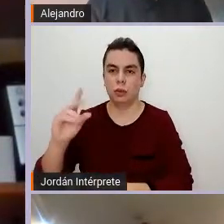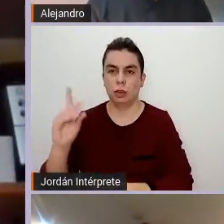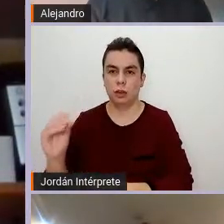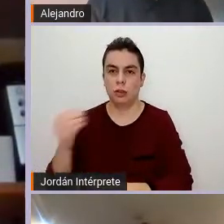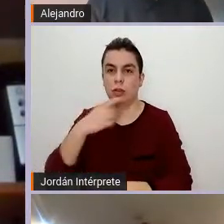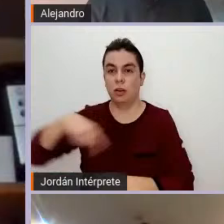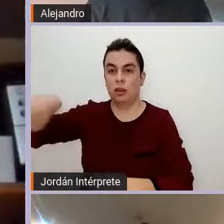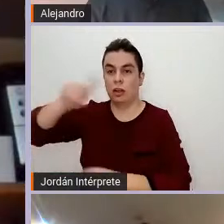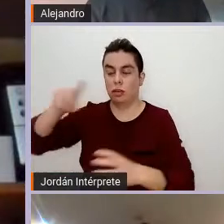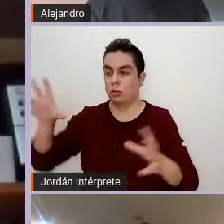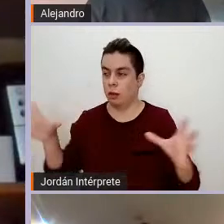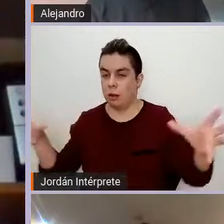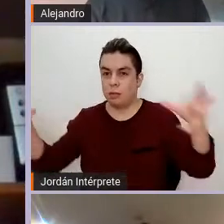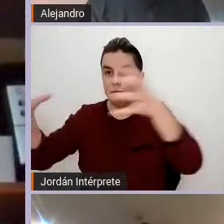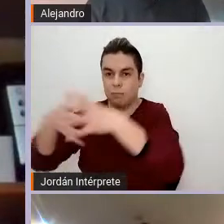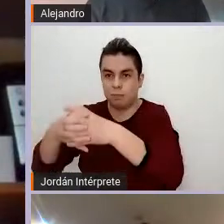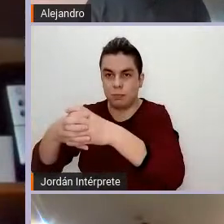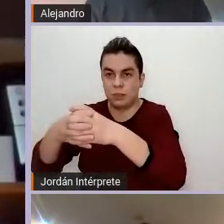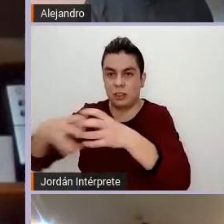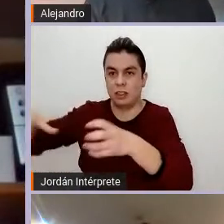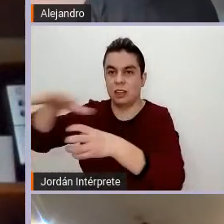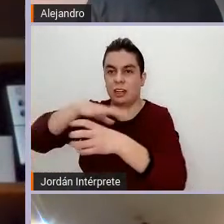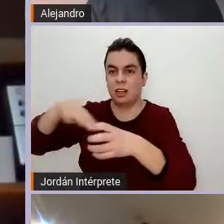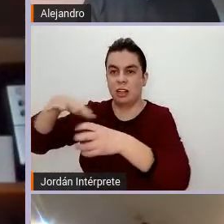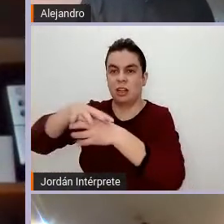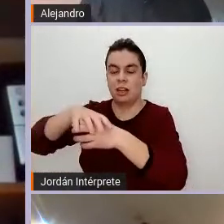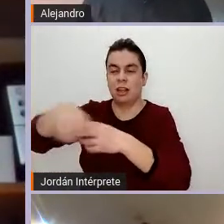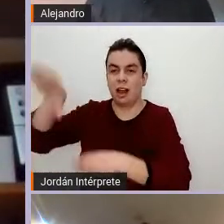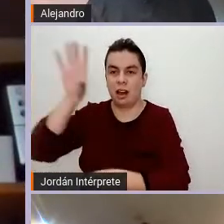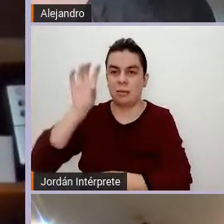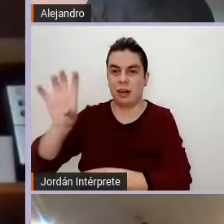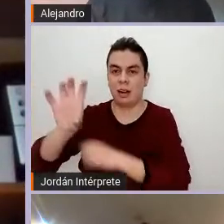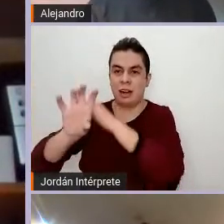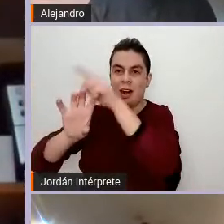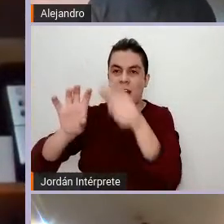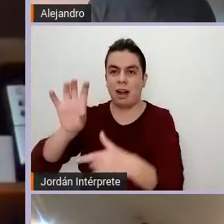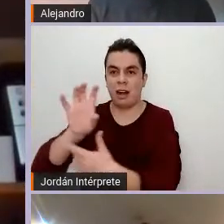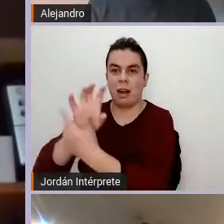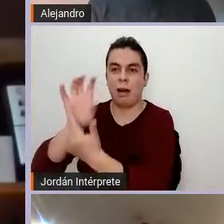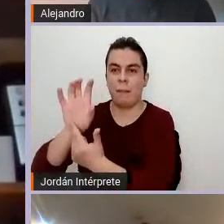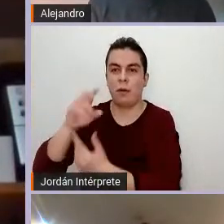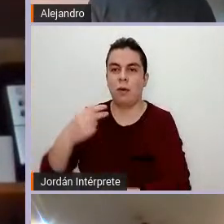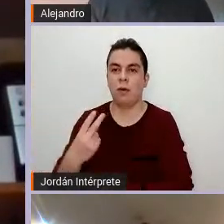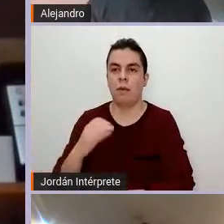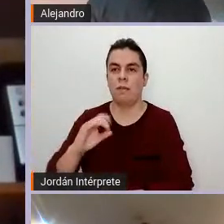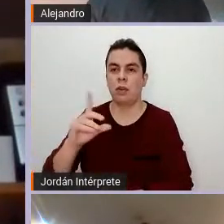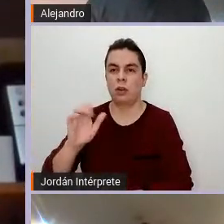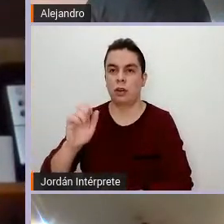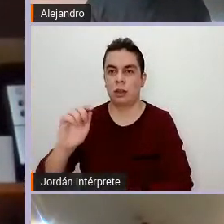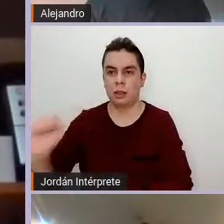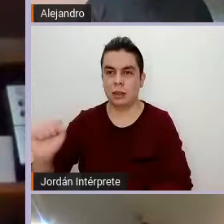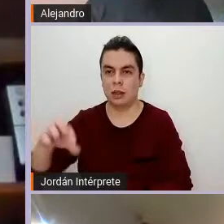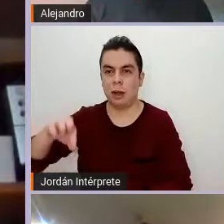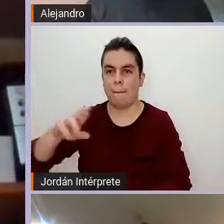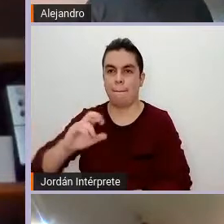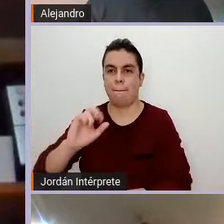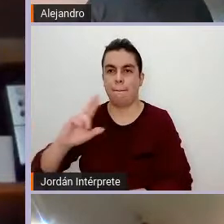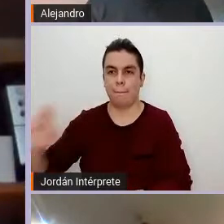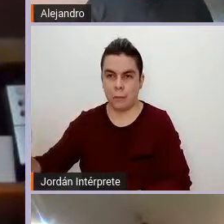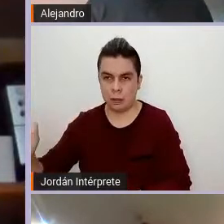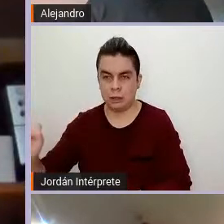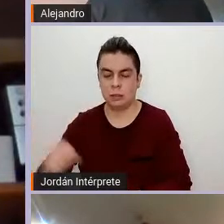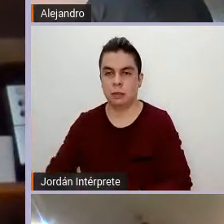Violeta Parra dentro de nuestra universidad y quienes siempre nos están respaldando. Y por supuesto, agradecer además a